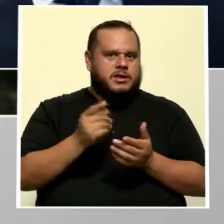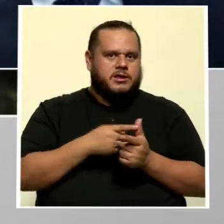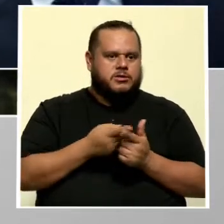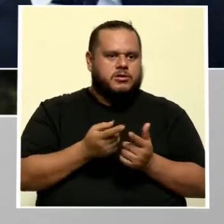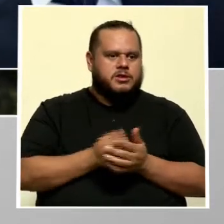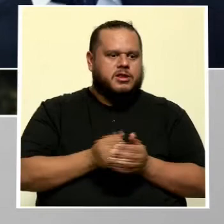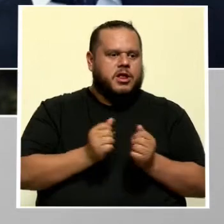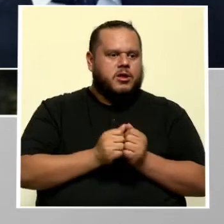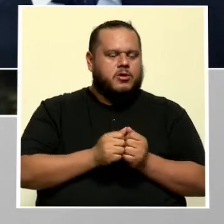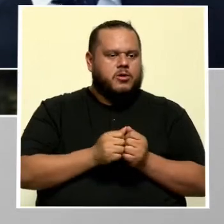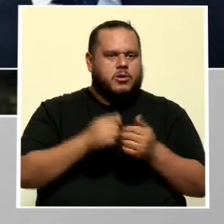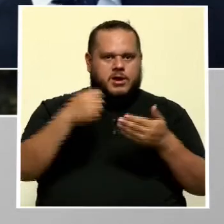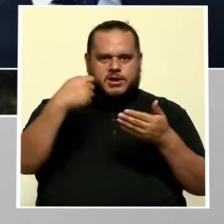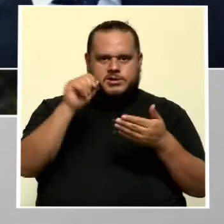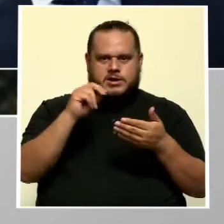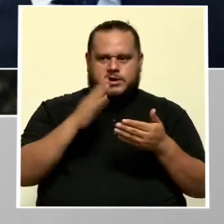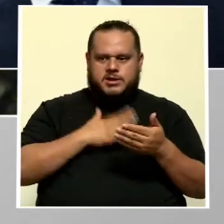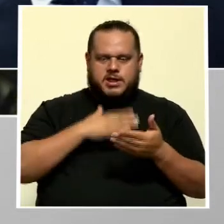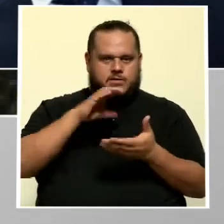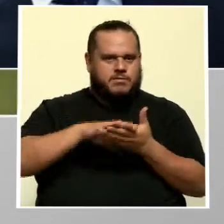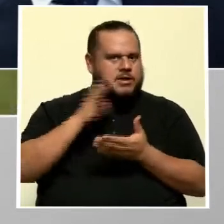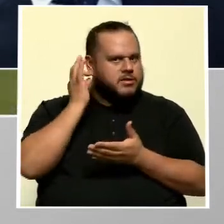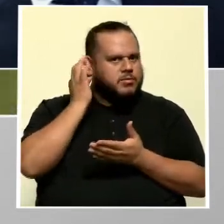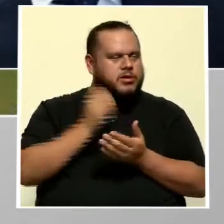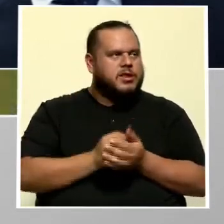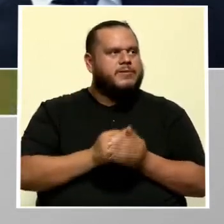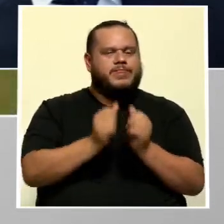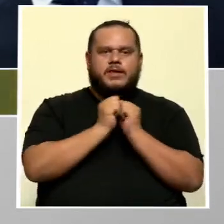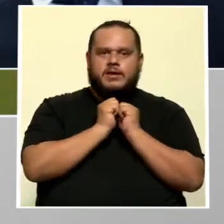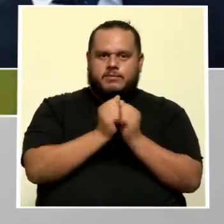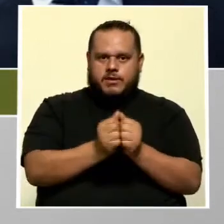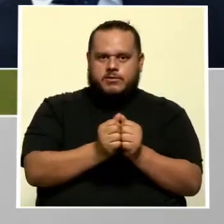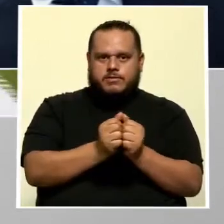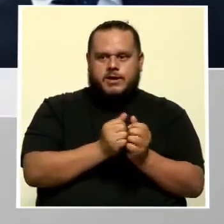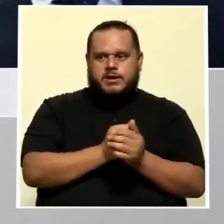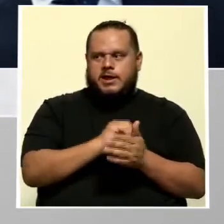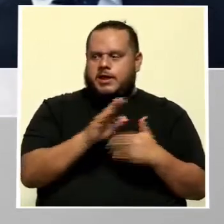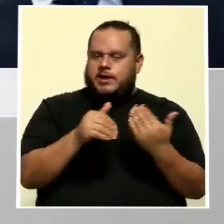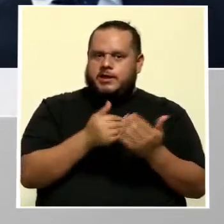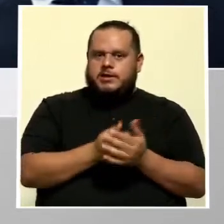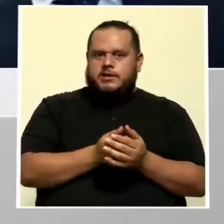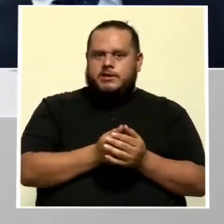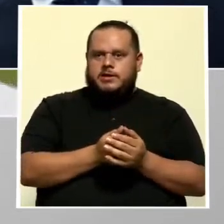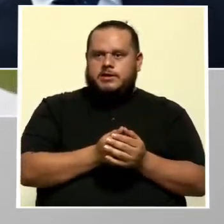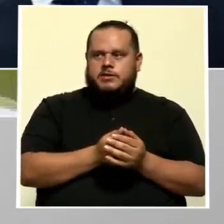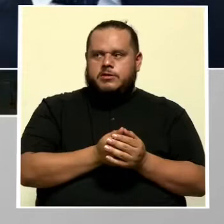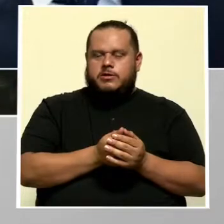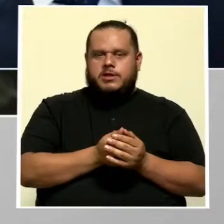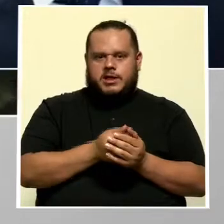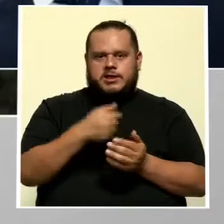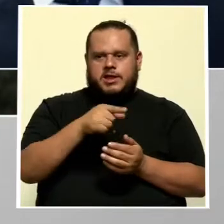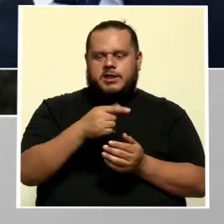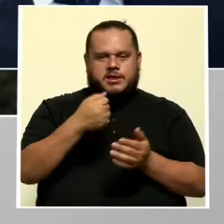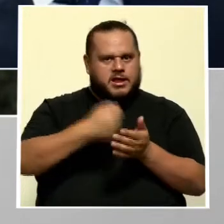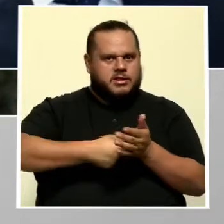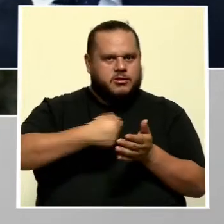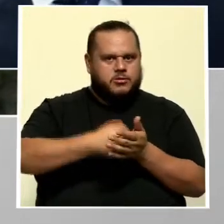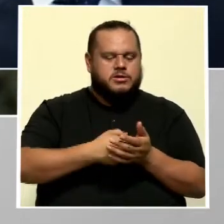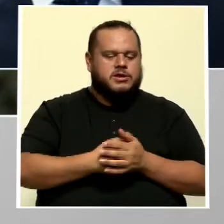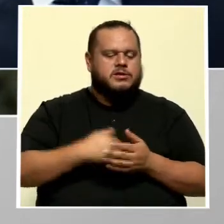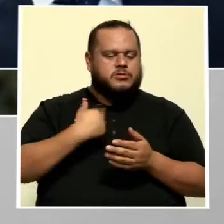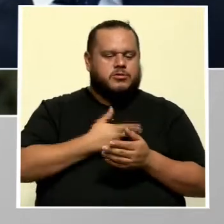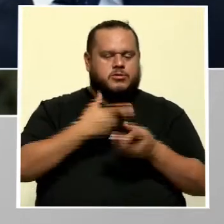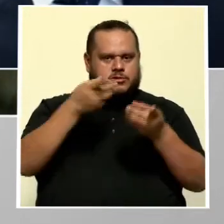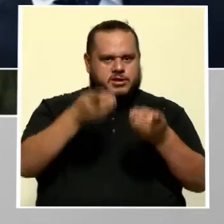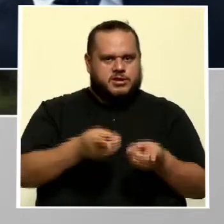pues con el visto bueno de mi esposa que me acompaña en todas estas luchas,